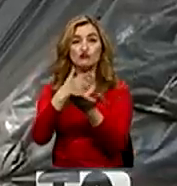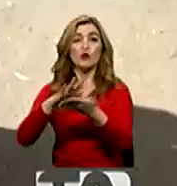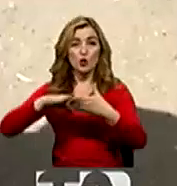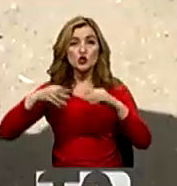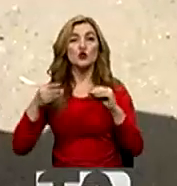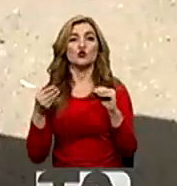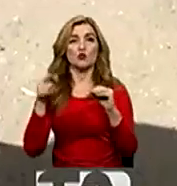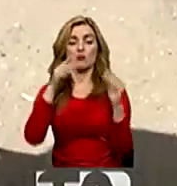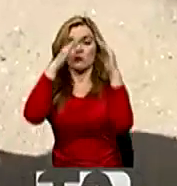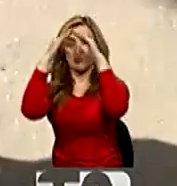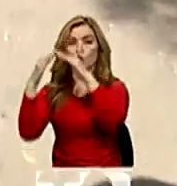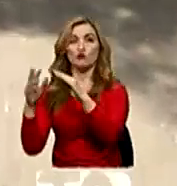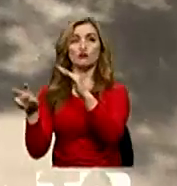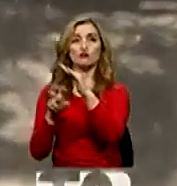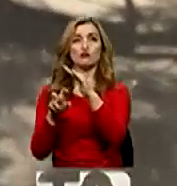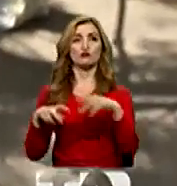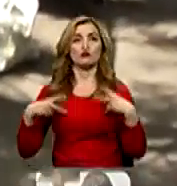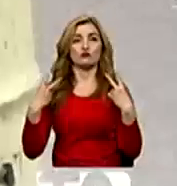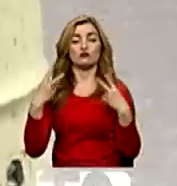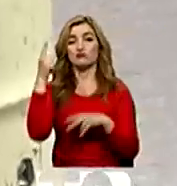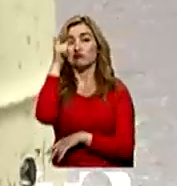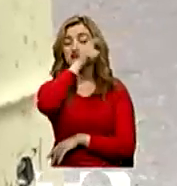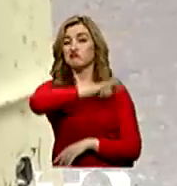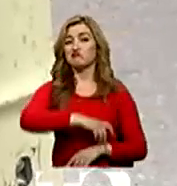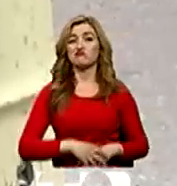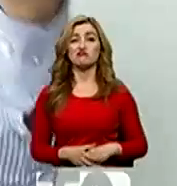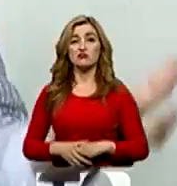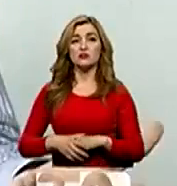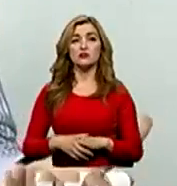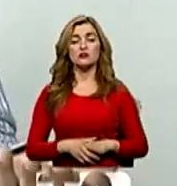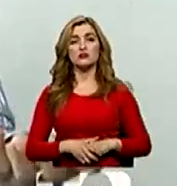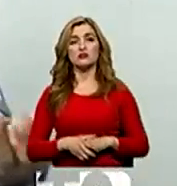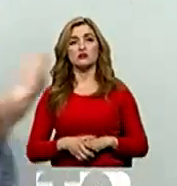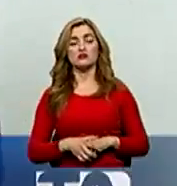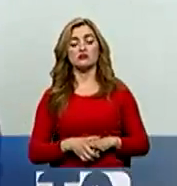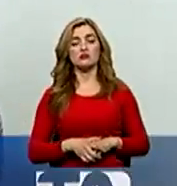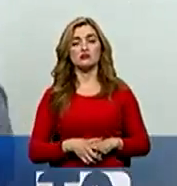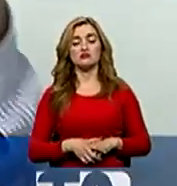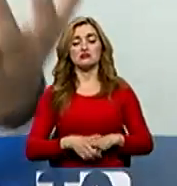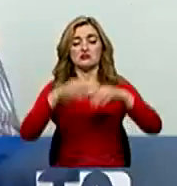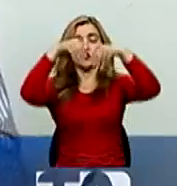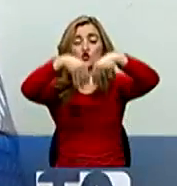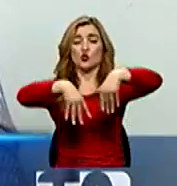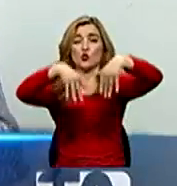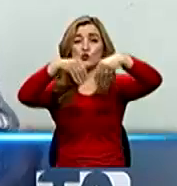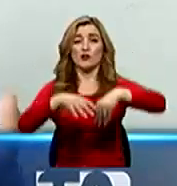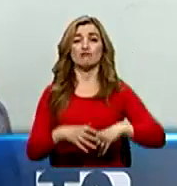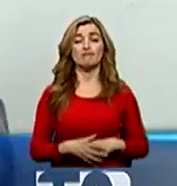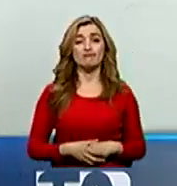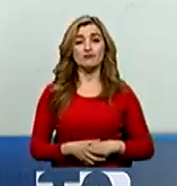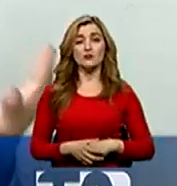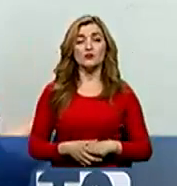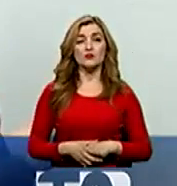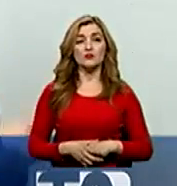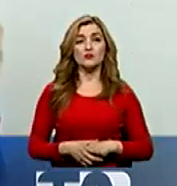solución a estas personas que están viviendo en condiciones deplorables. Viene una época también de lluvias, viene una época en la que